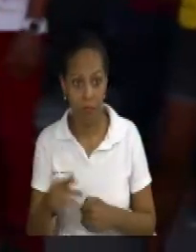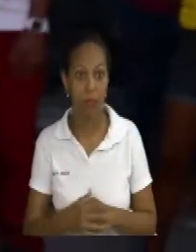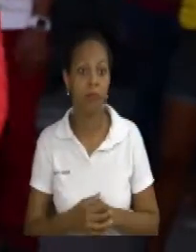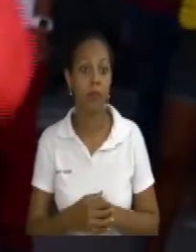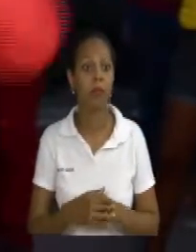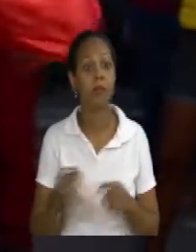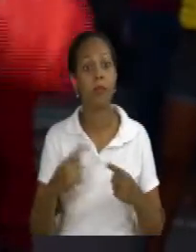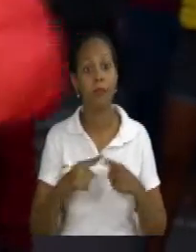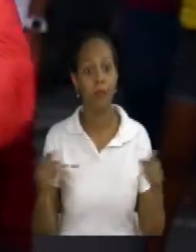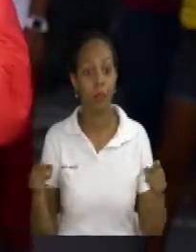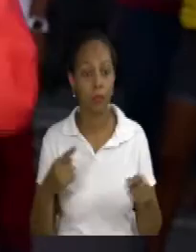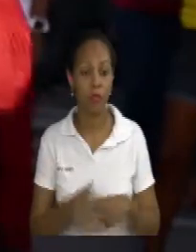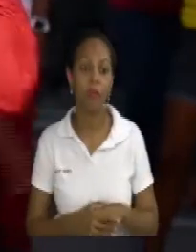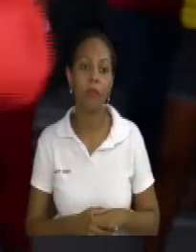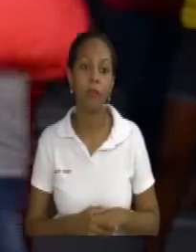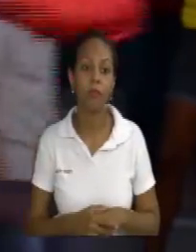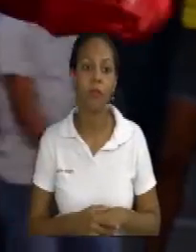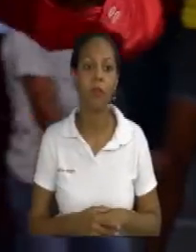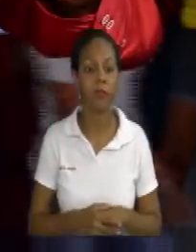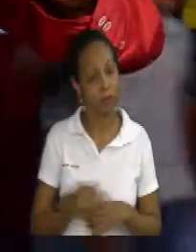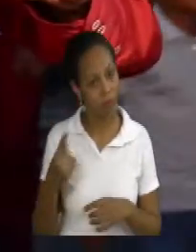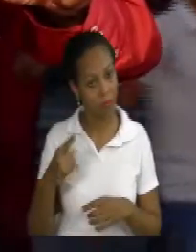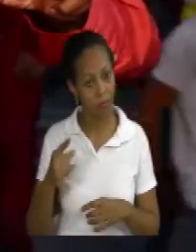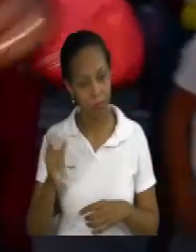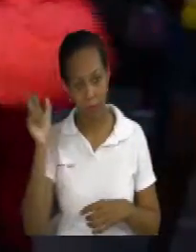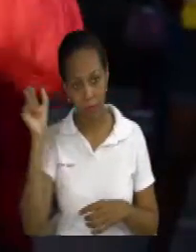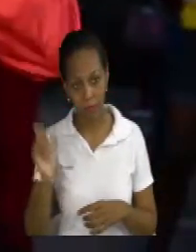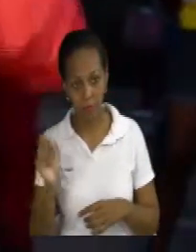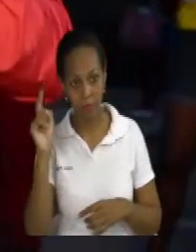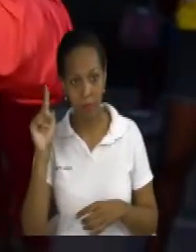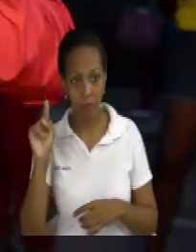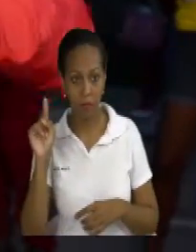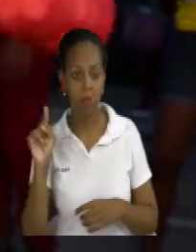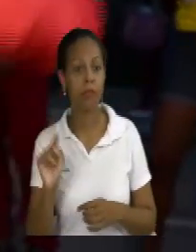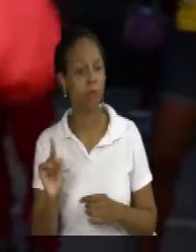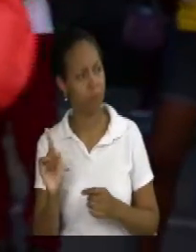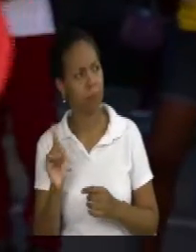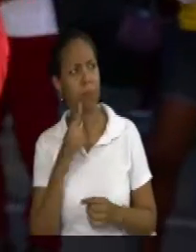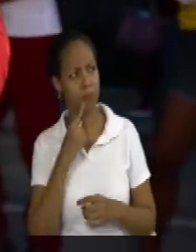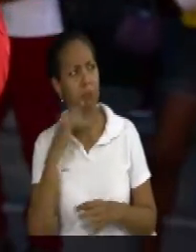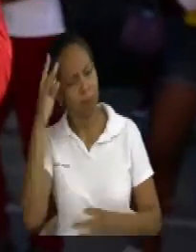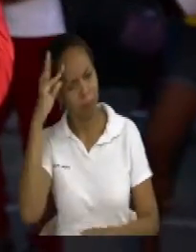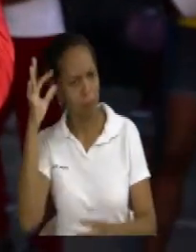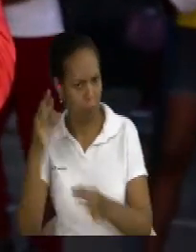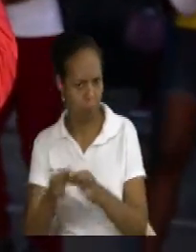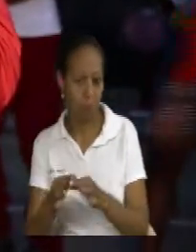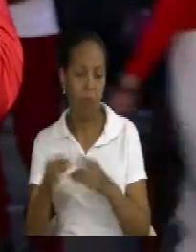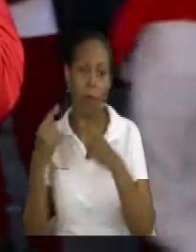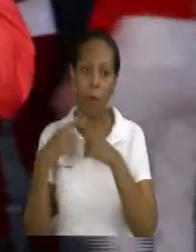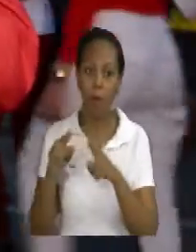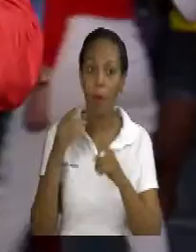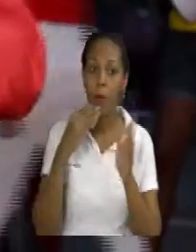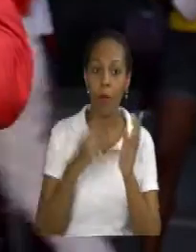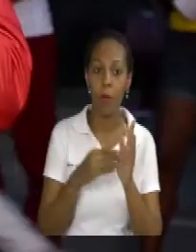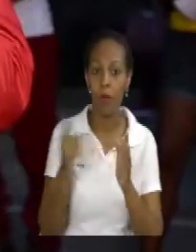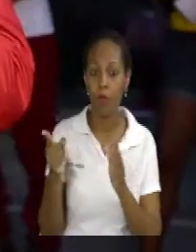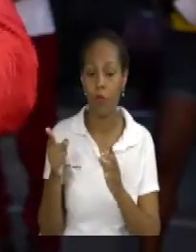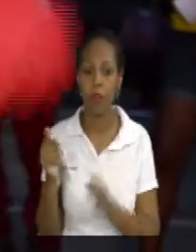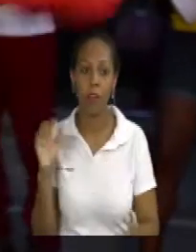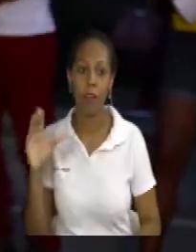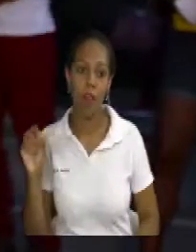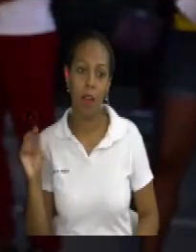es que tenemos un candidato que tiene credencial, pero igual va a pasar de la Cámara Baja, que es la